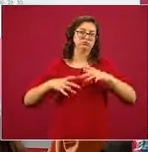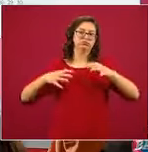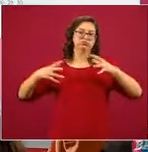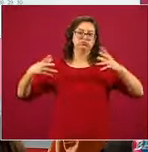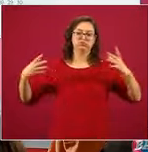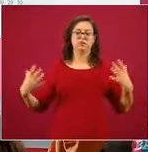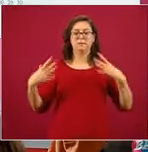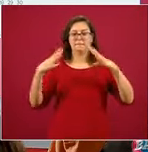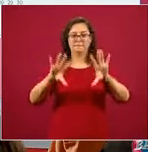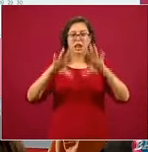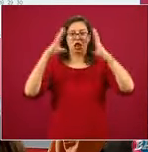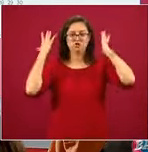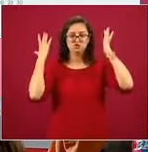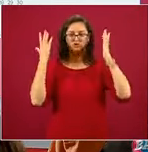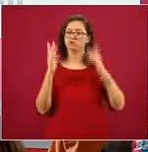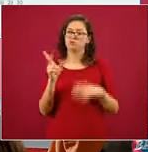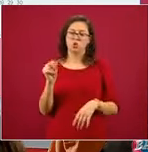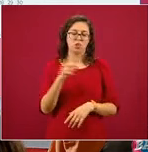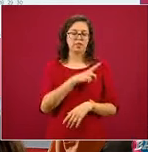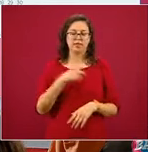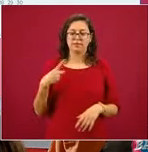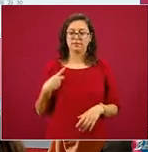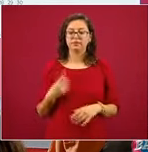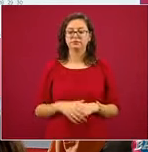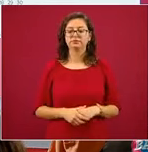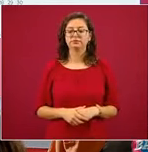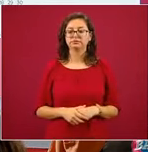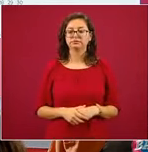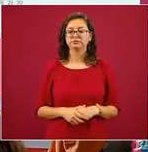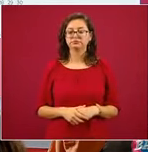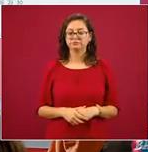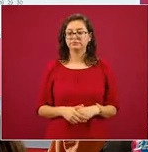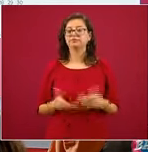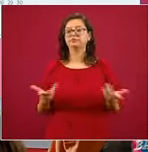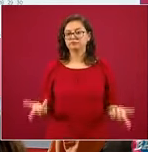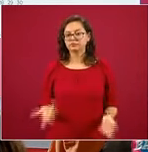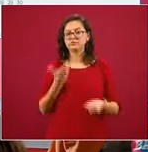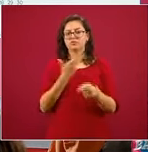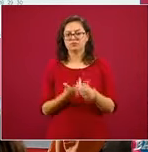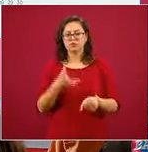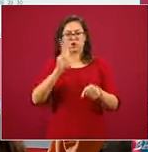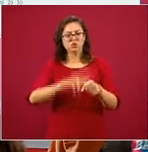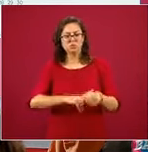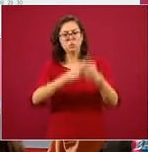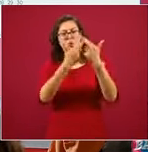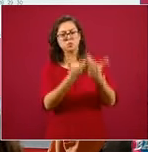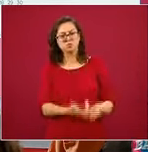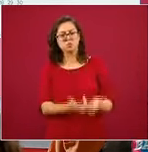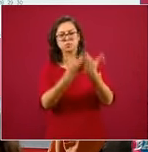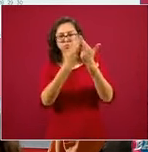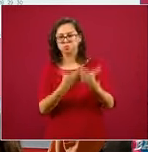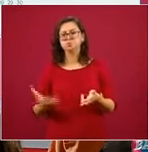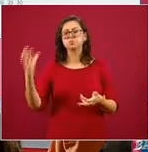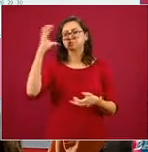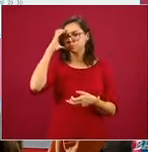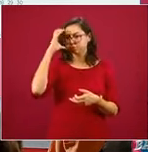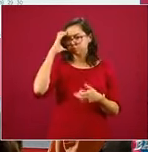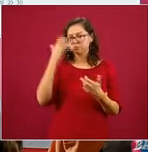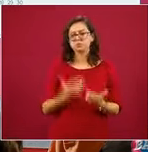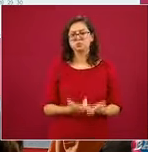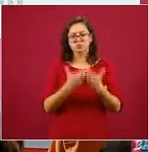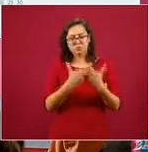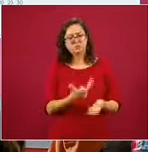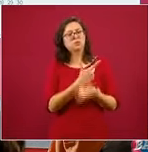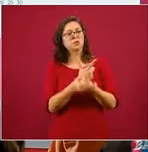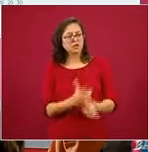de transmisión. La ocupación de camas general, bastante holgada, deja muchas camas libres todavía para ser